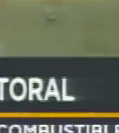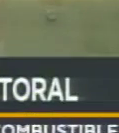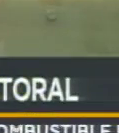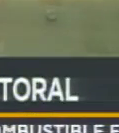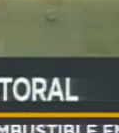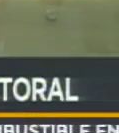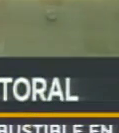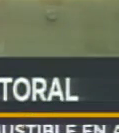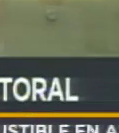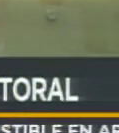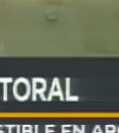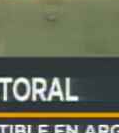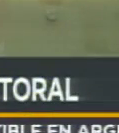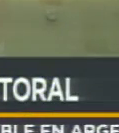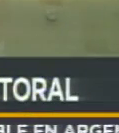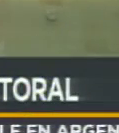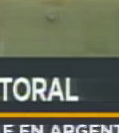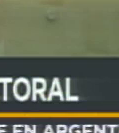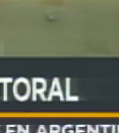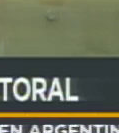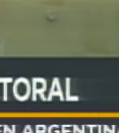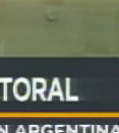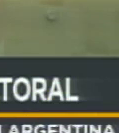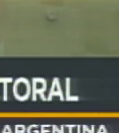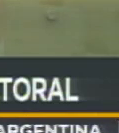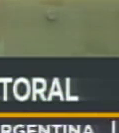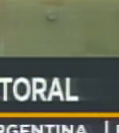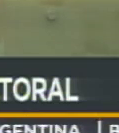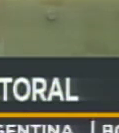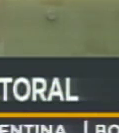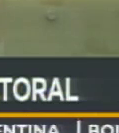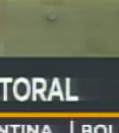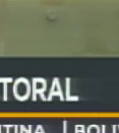Muy bien. Primero, quiero aclarar que esta